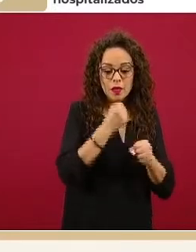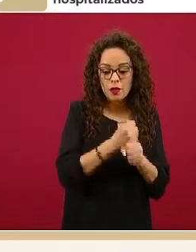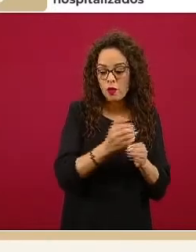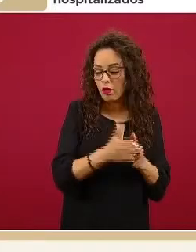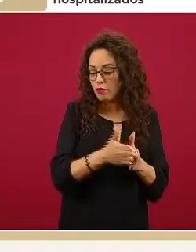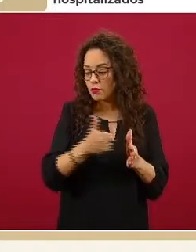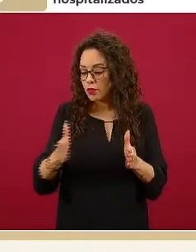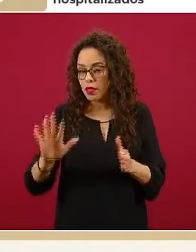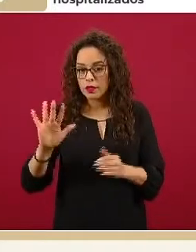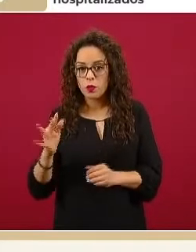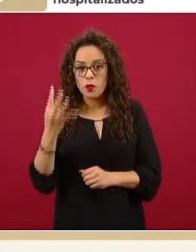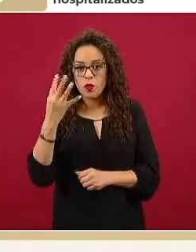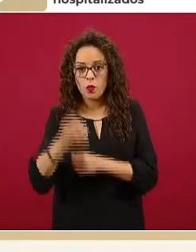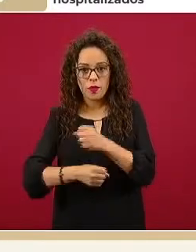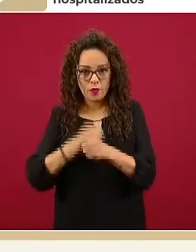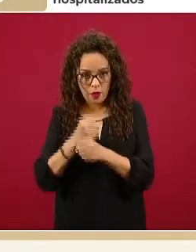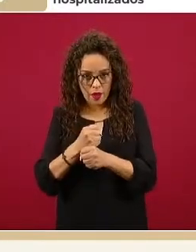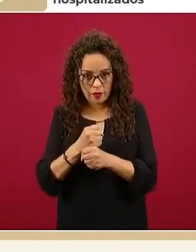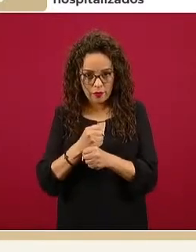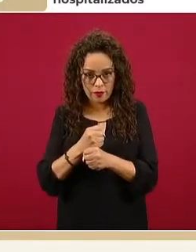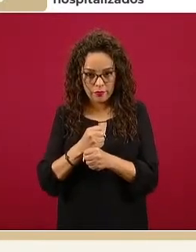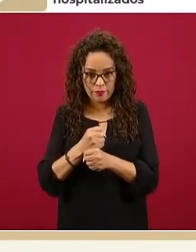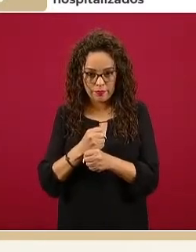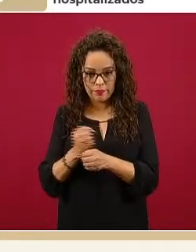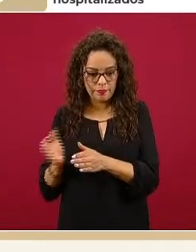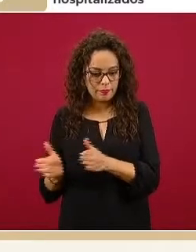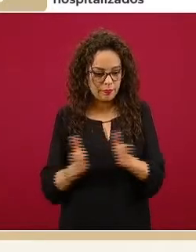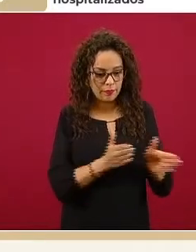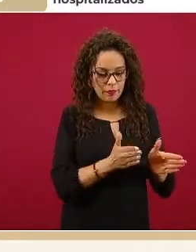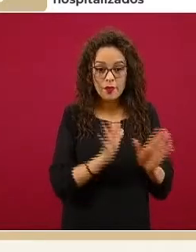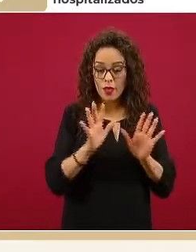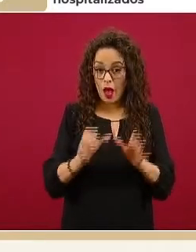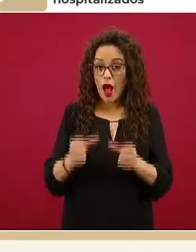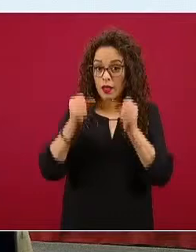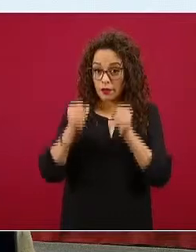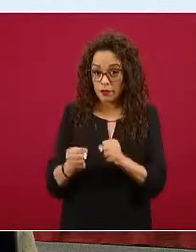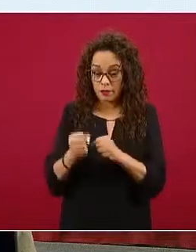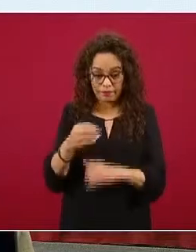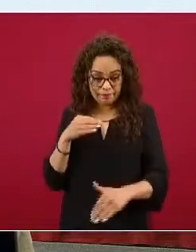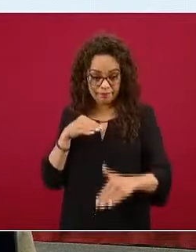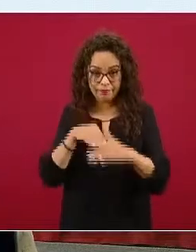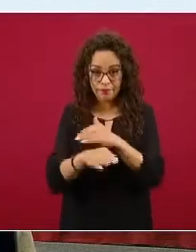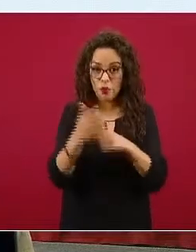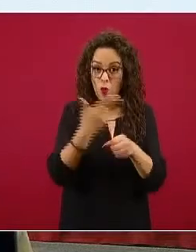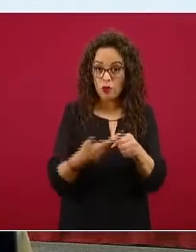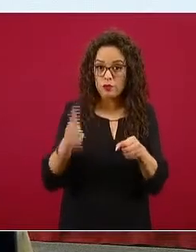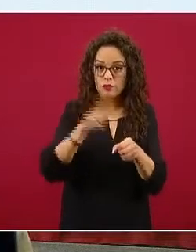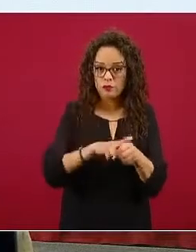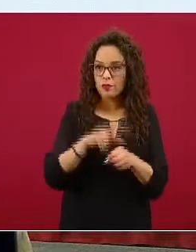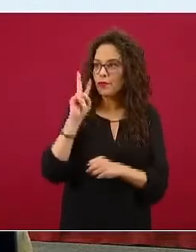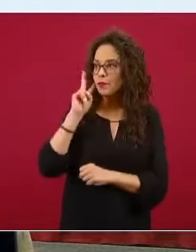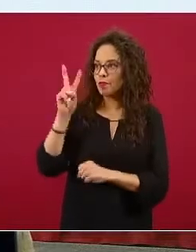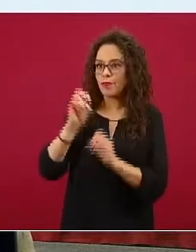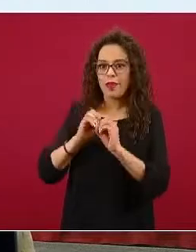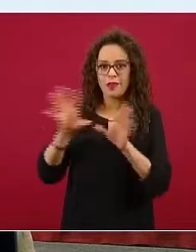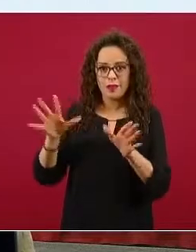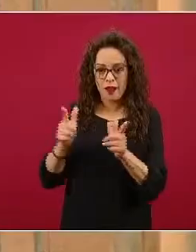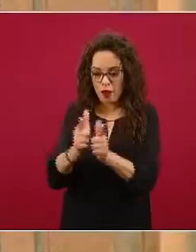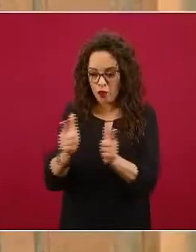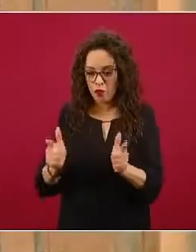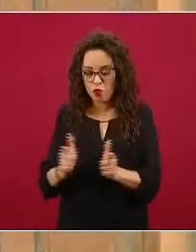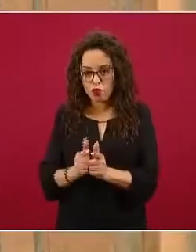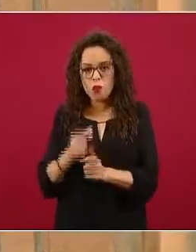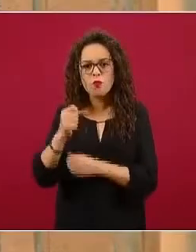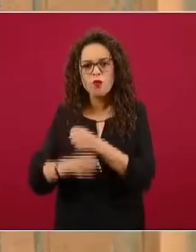hasta 54 años. Y cuando observan los casos confirmados que han sido hospitalizados, lo pueden observar también en grupos de